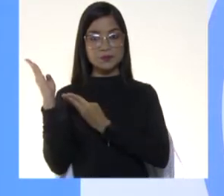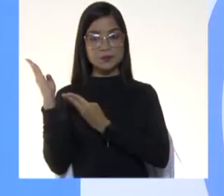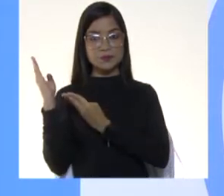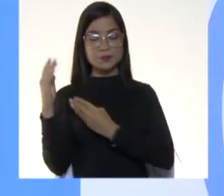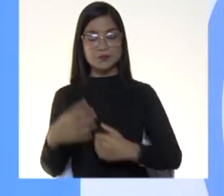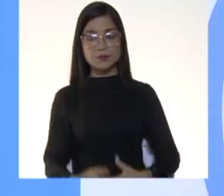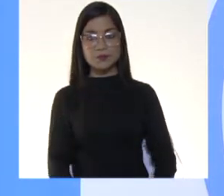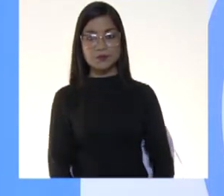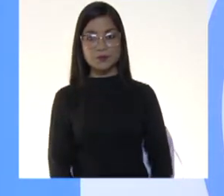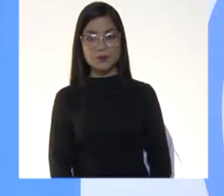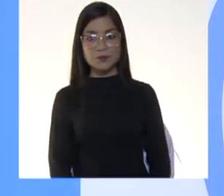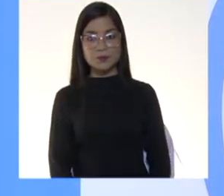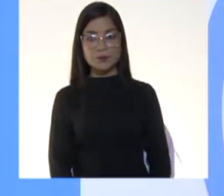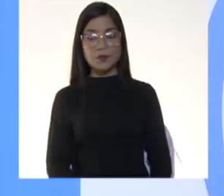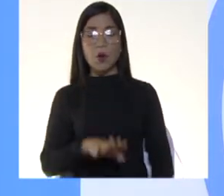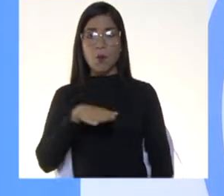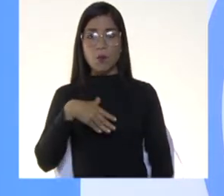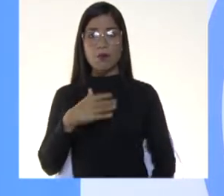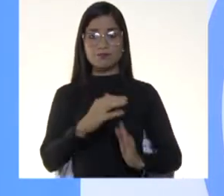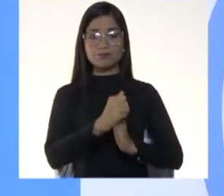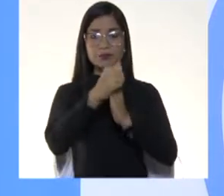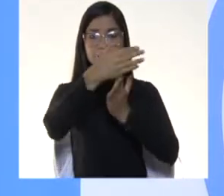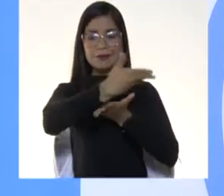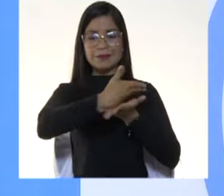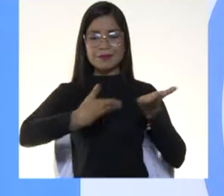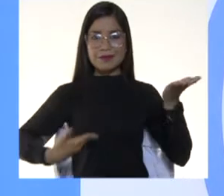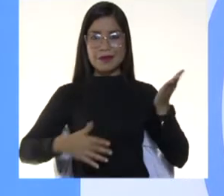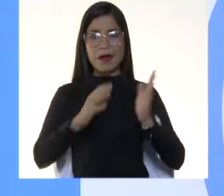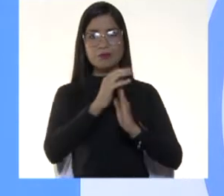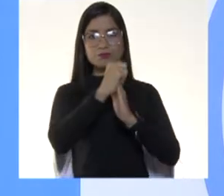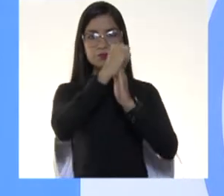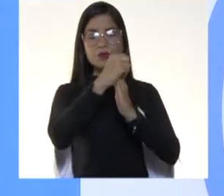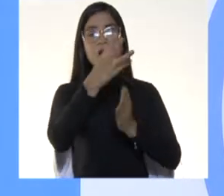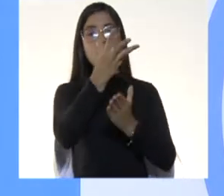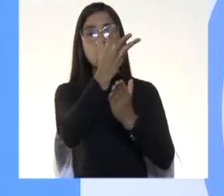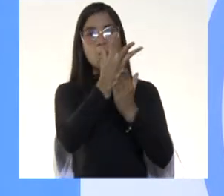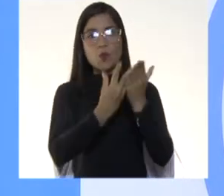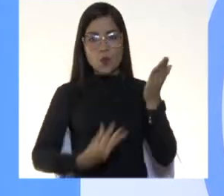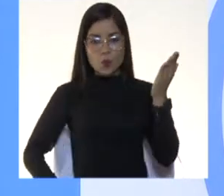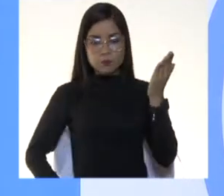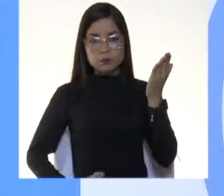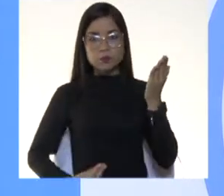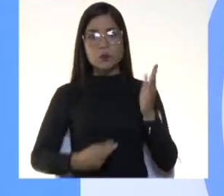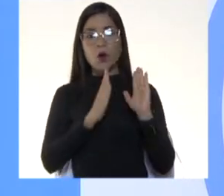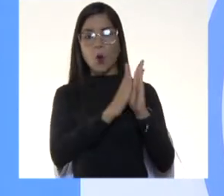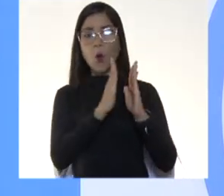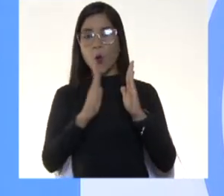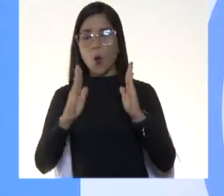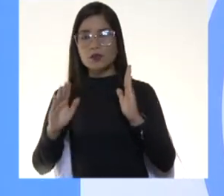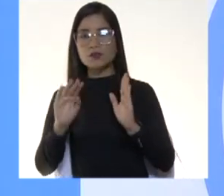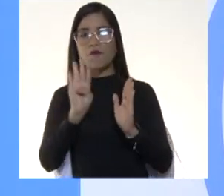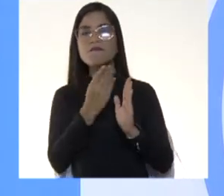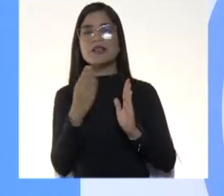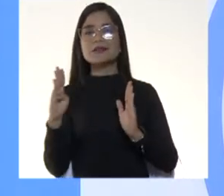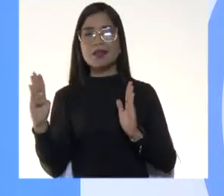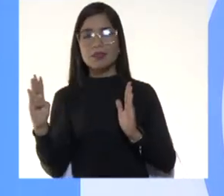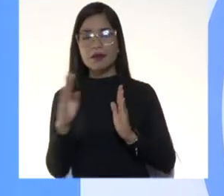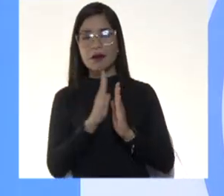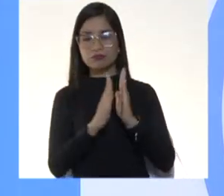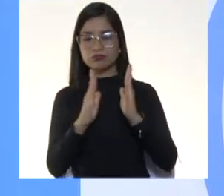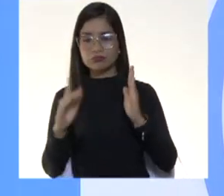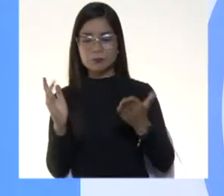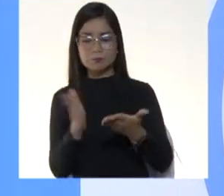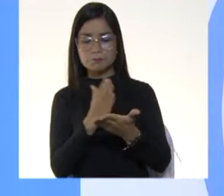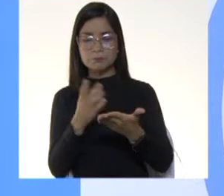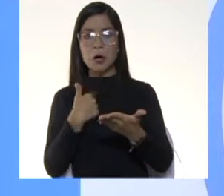me.gov.be. Por allí podrán descargar todas las guías pedagógicas y por supuesto la colección bicentenaria. Yo ya las revisé y está genial.